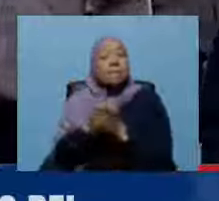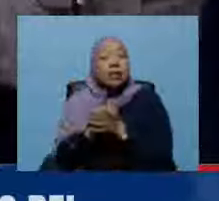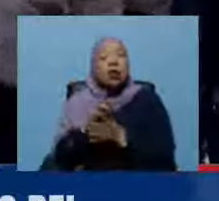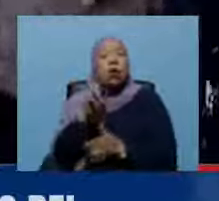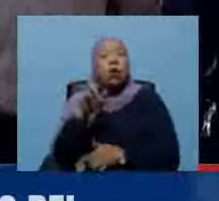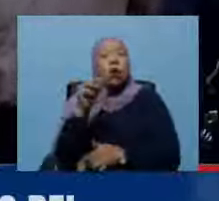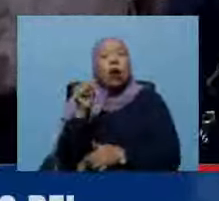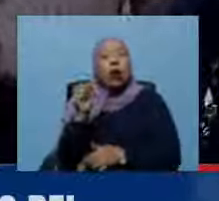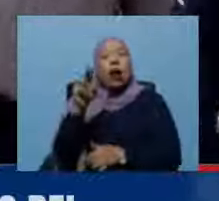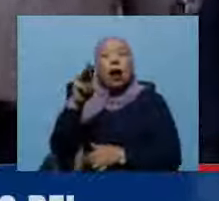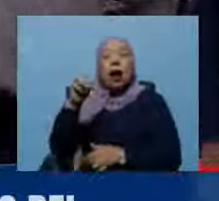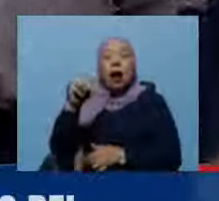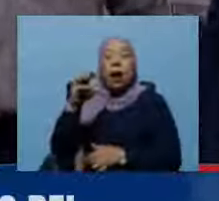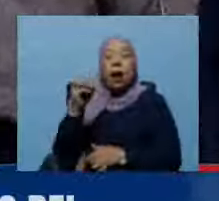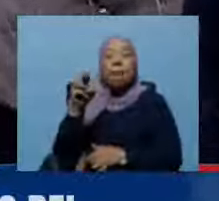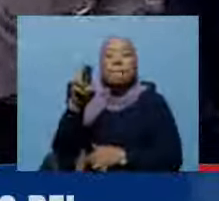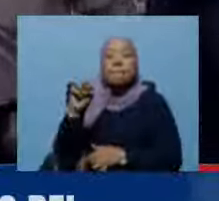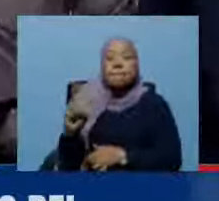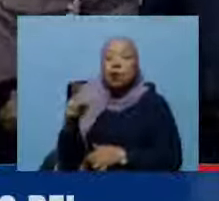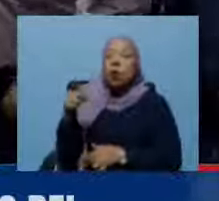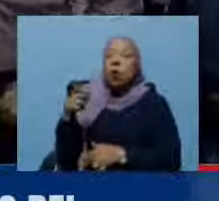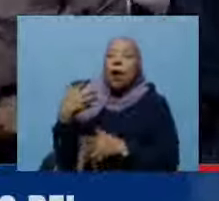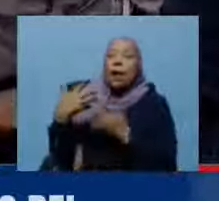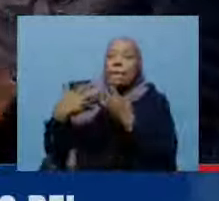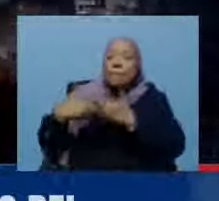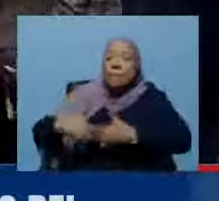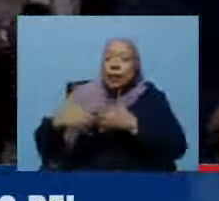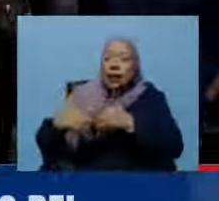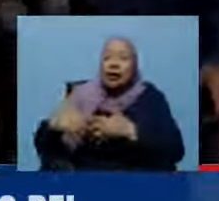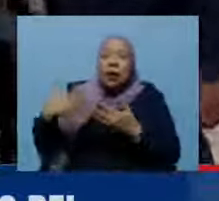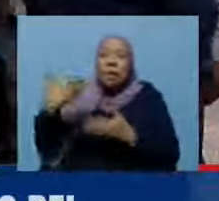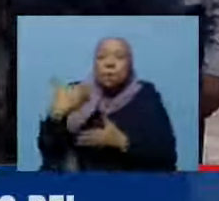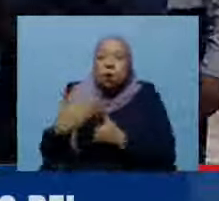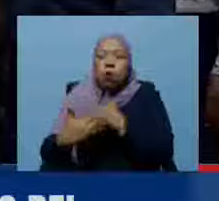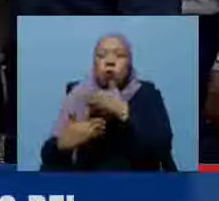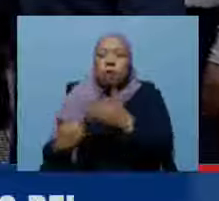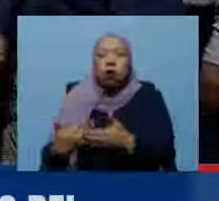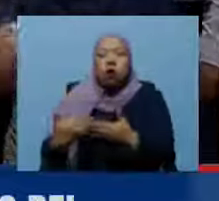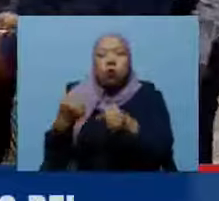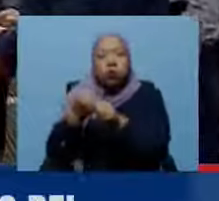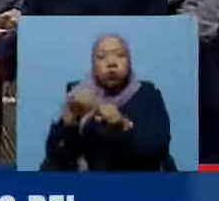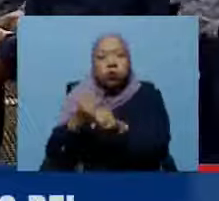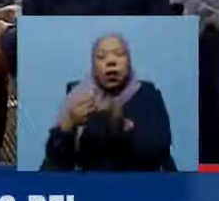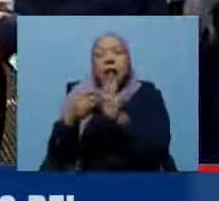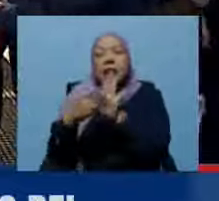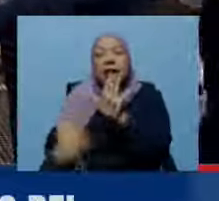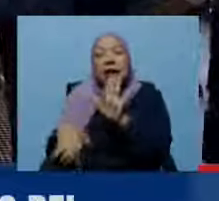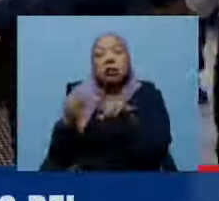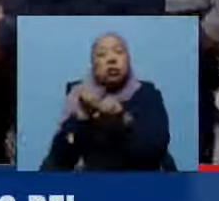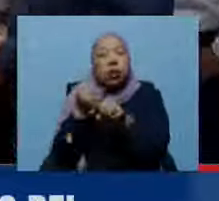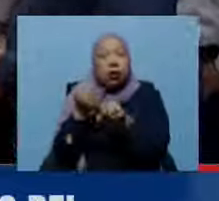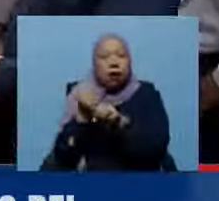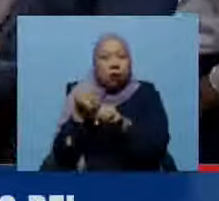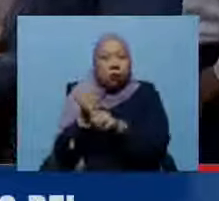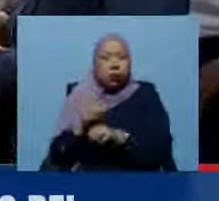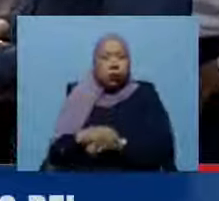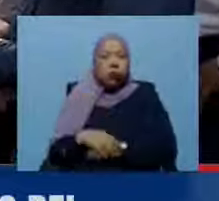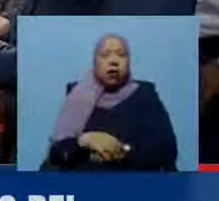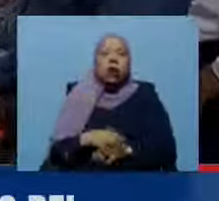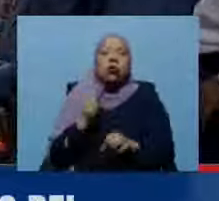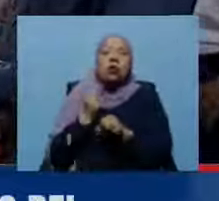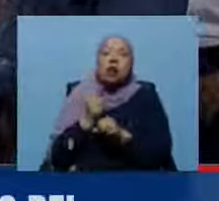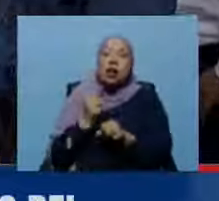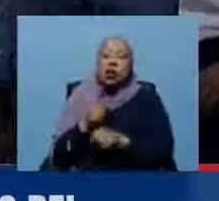va renaciendo, y en la medida que va renaciendo la empresa, tienen que renacer los derechos laborales, los derechos de la clase